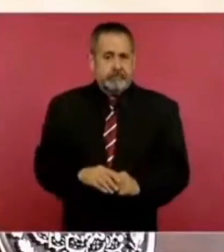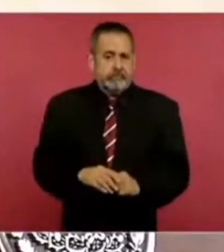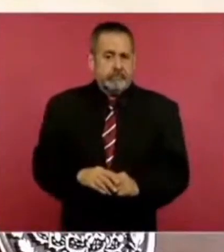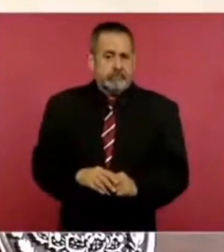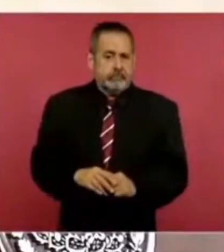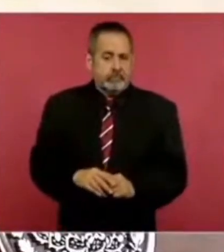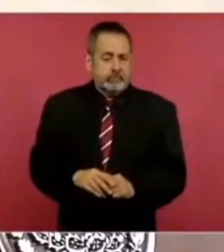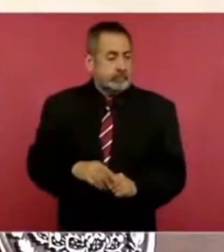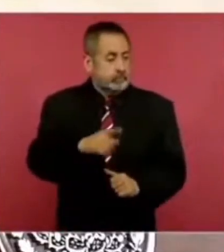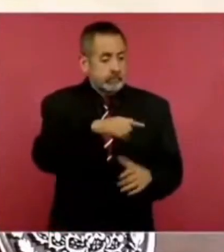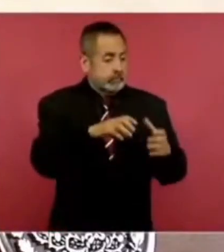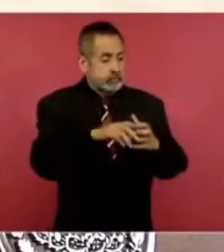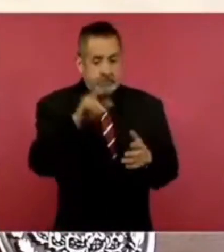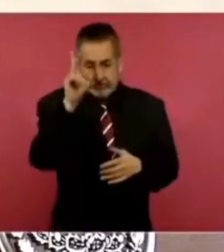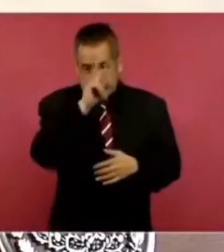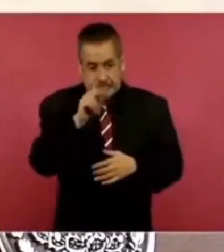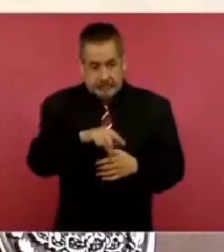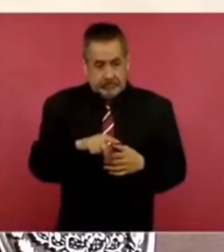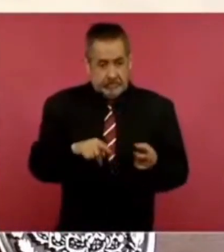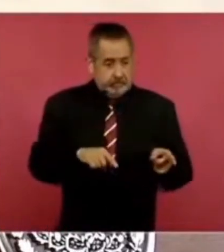que los